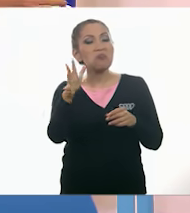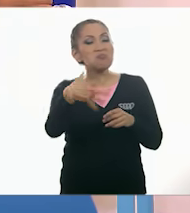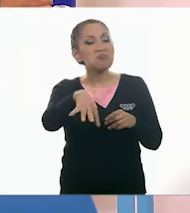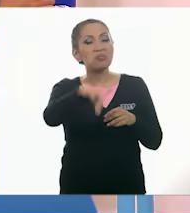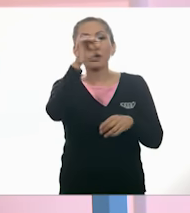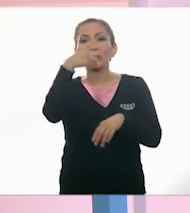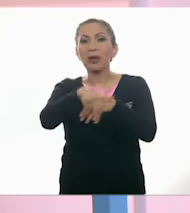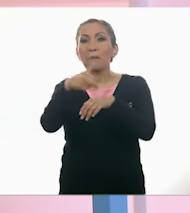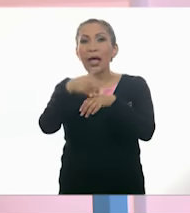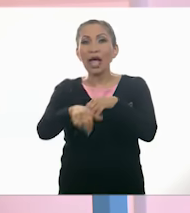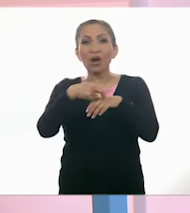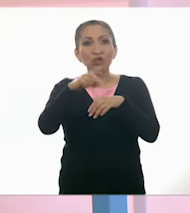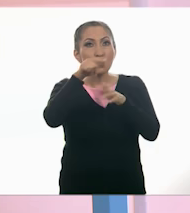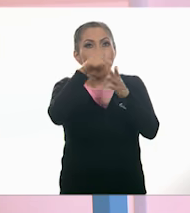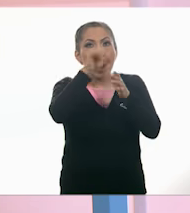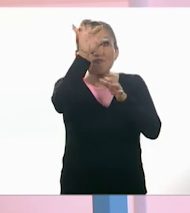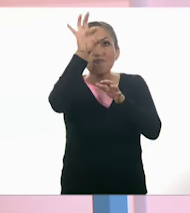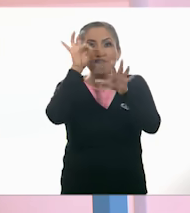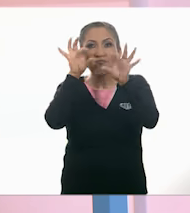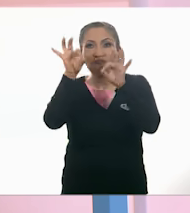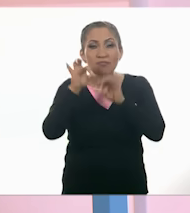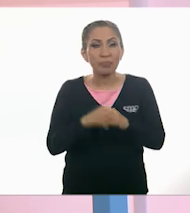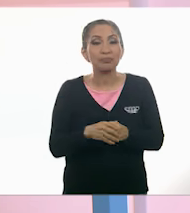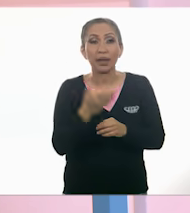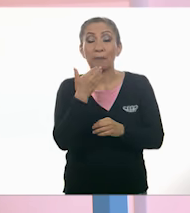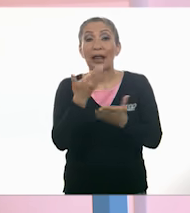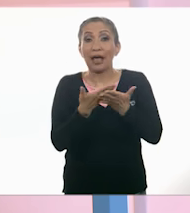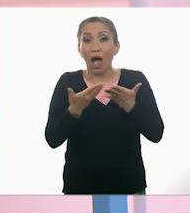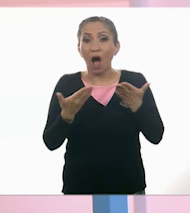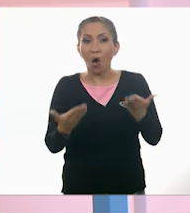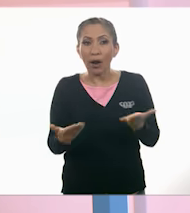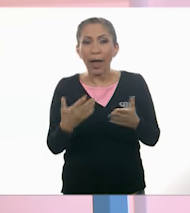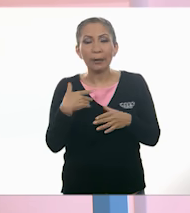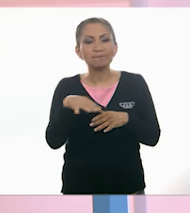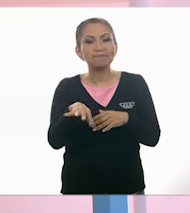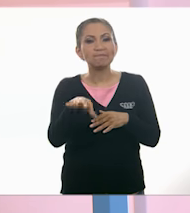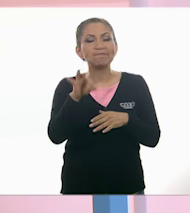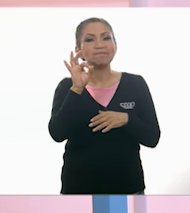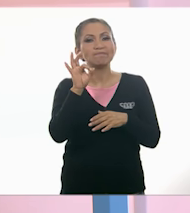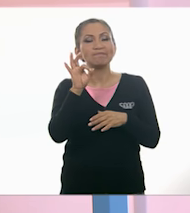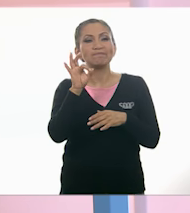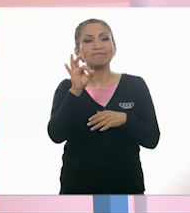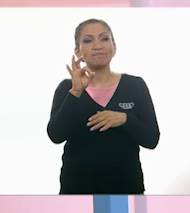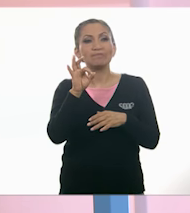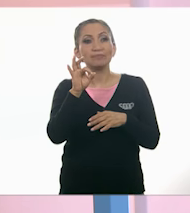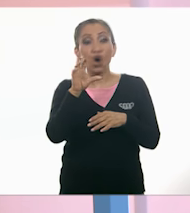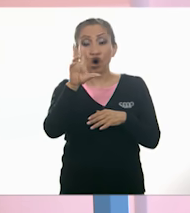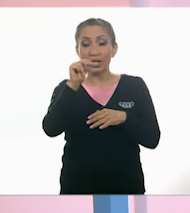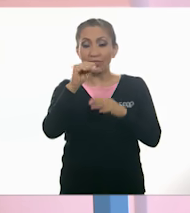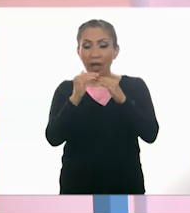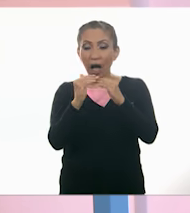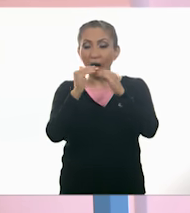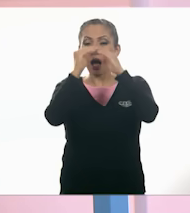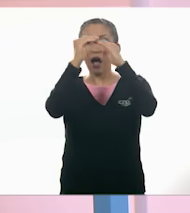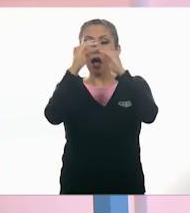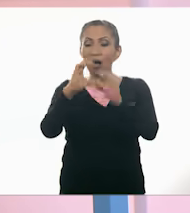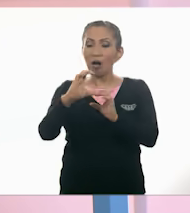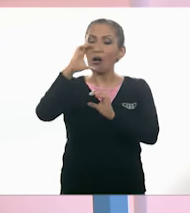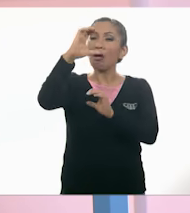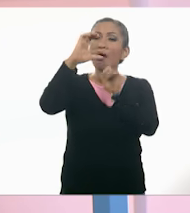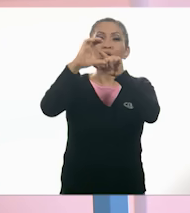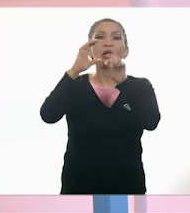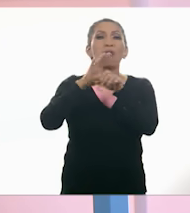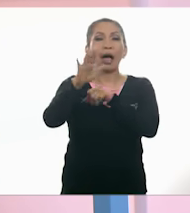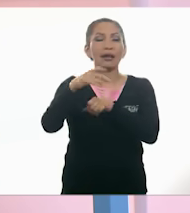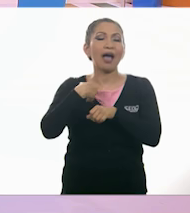buscando números en la tabla. Muy bien. Y ahora vamos a encontrar el que está arriba del 80. Uy, está fácil.